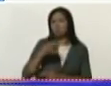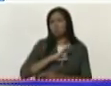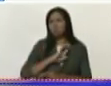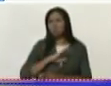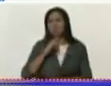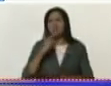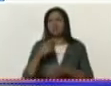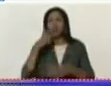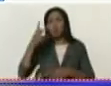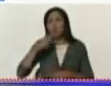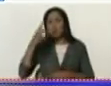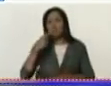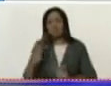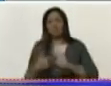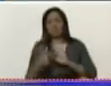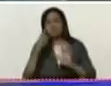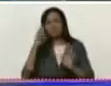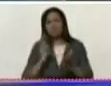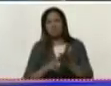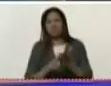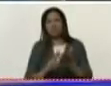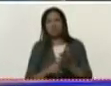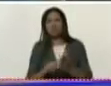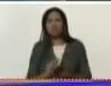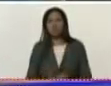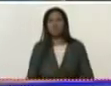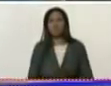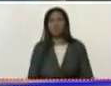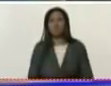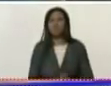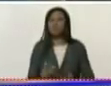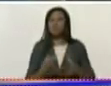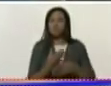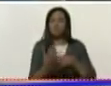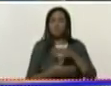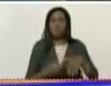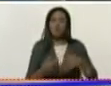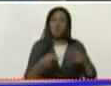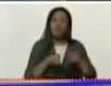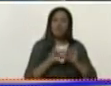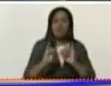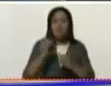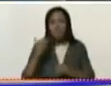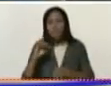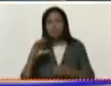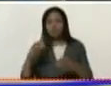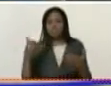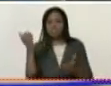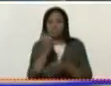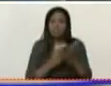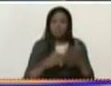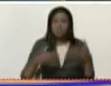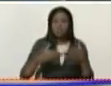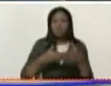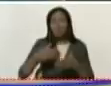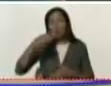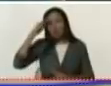directa política del asalto al cuartel venezolano,